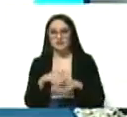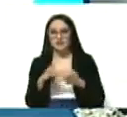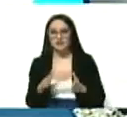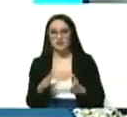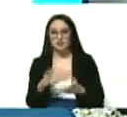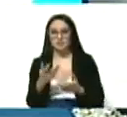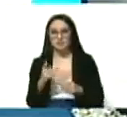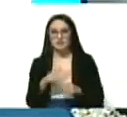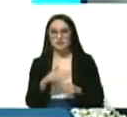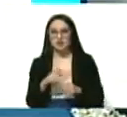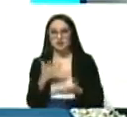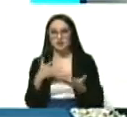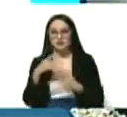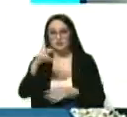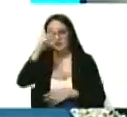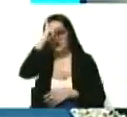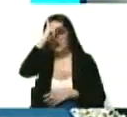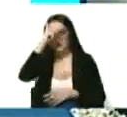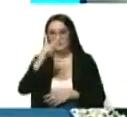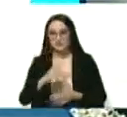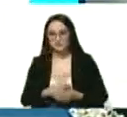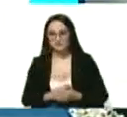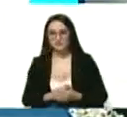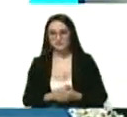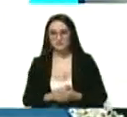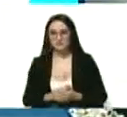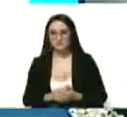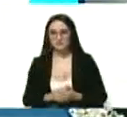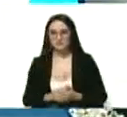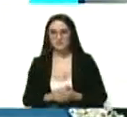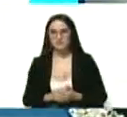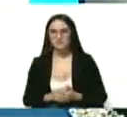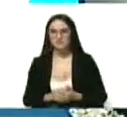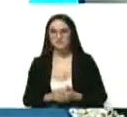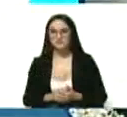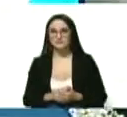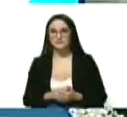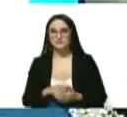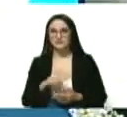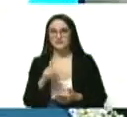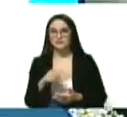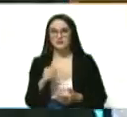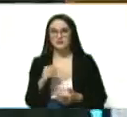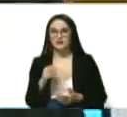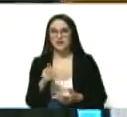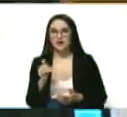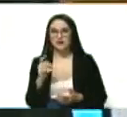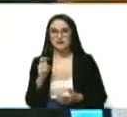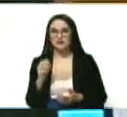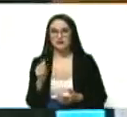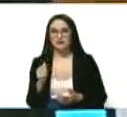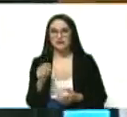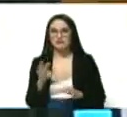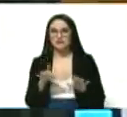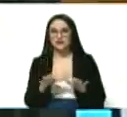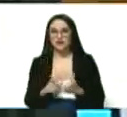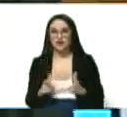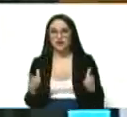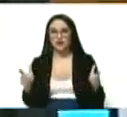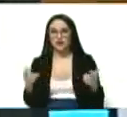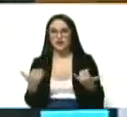Popular para Petróleo, Tarek El-Issami, y por supuesto, Haitán Algaíz, el secretario